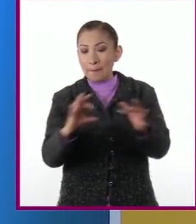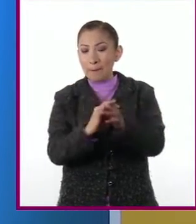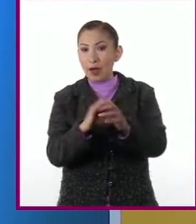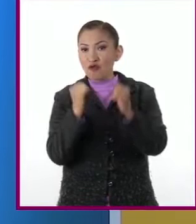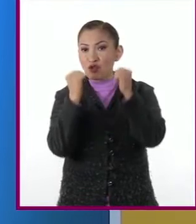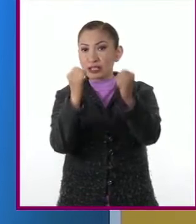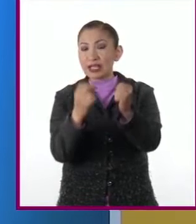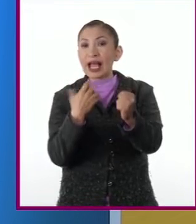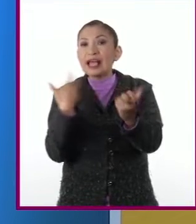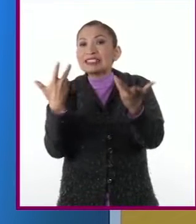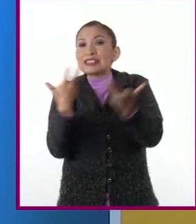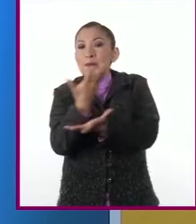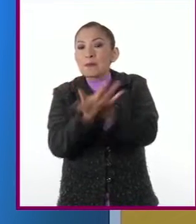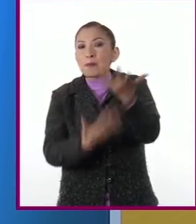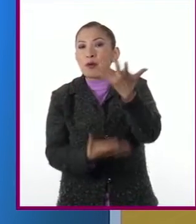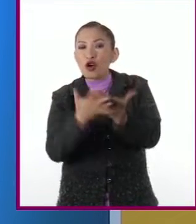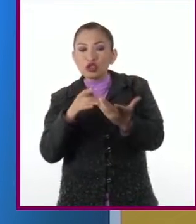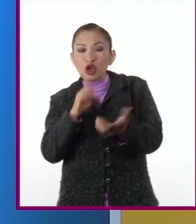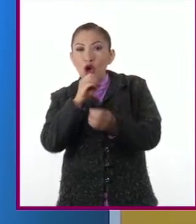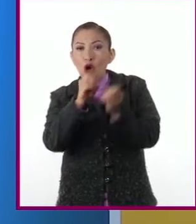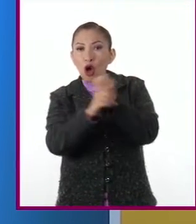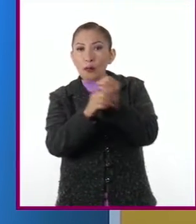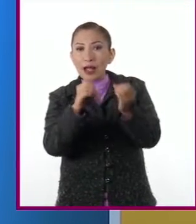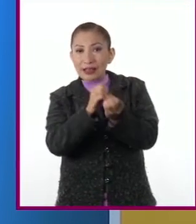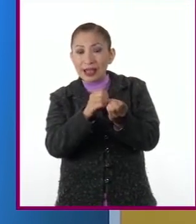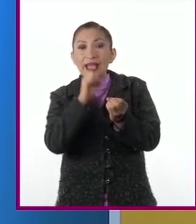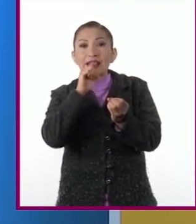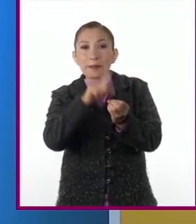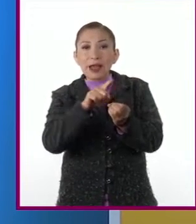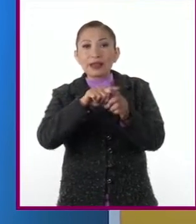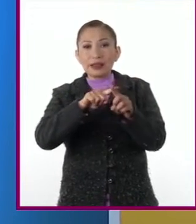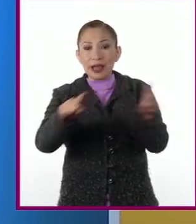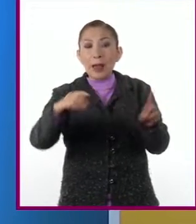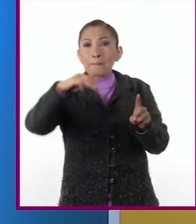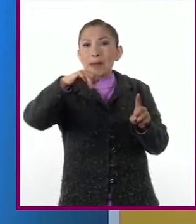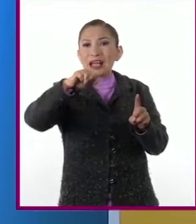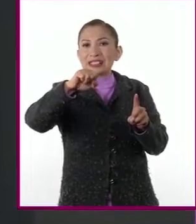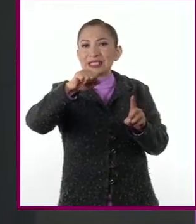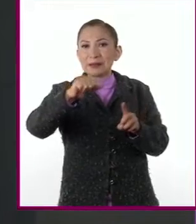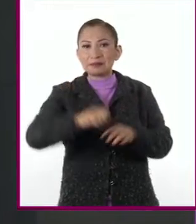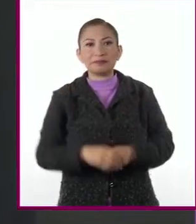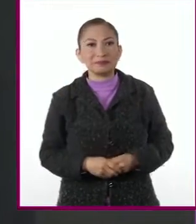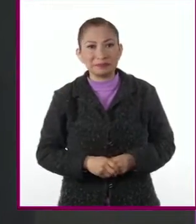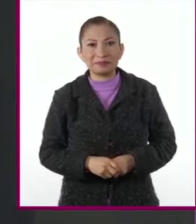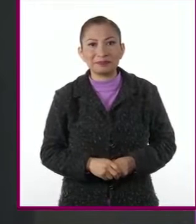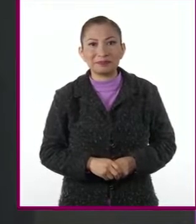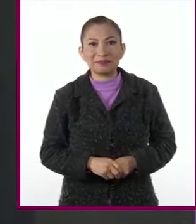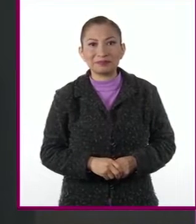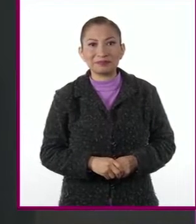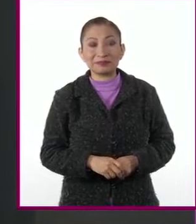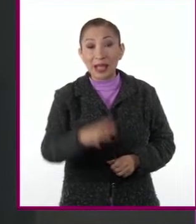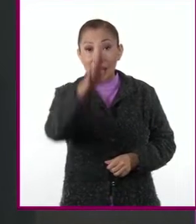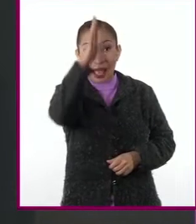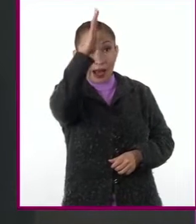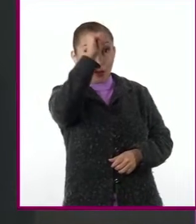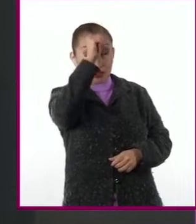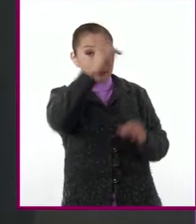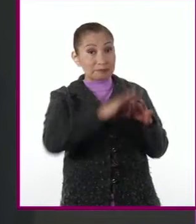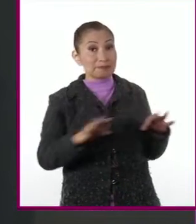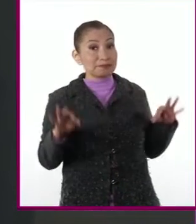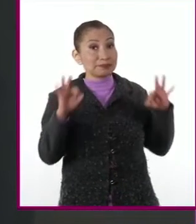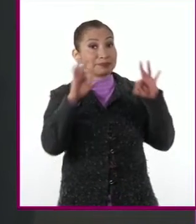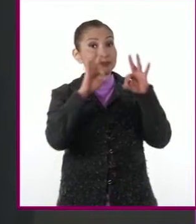que apliquemos al objeto y es inversamente proporcional a la masa de este. Les recuerdo que es